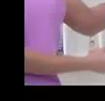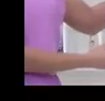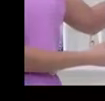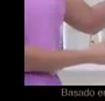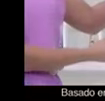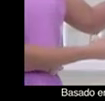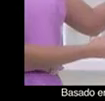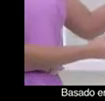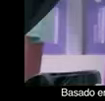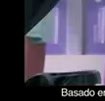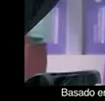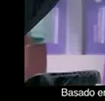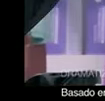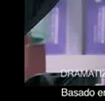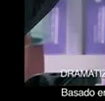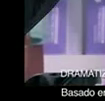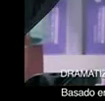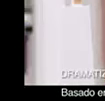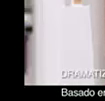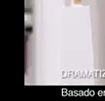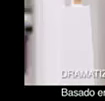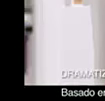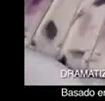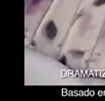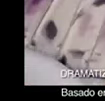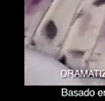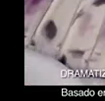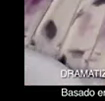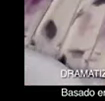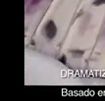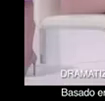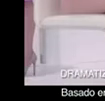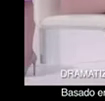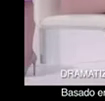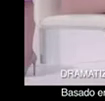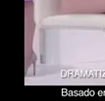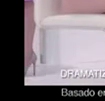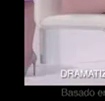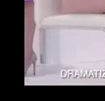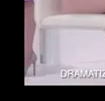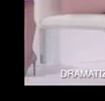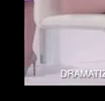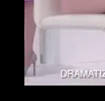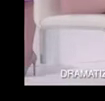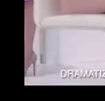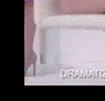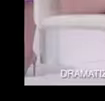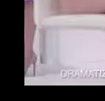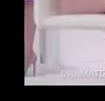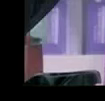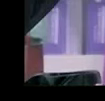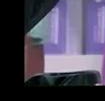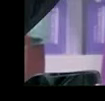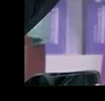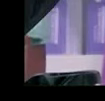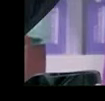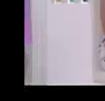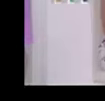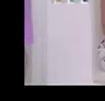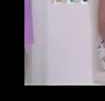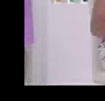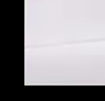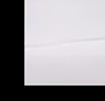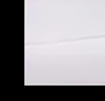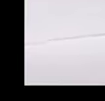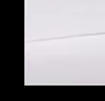de Goicochea. No puedo creer la diferencia. La piel parece de seda. Siento las piernas distintas, más frescas. Me humecta. Las